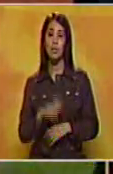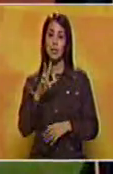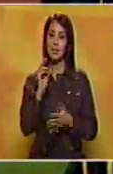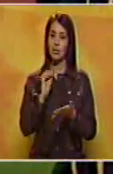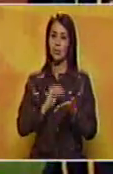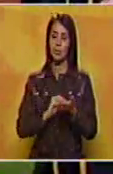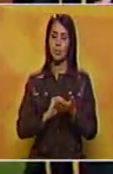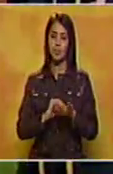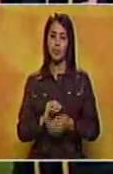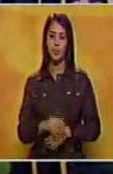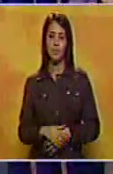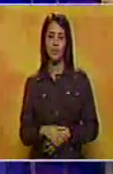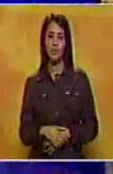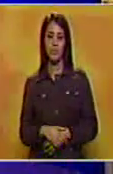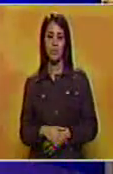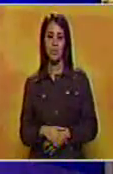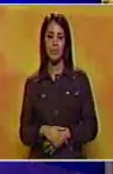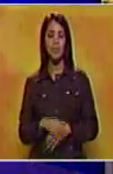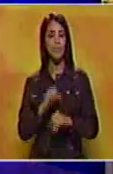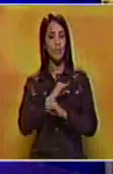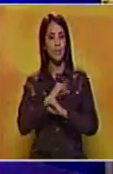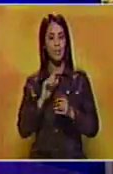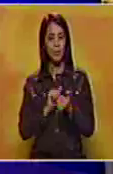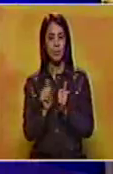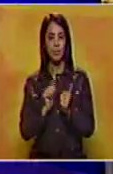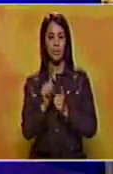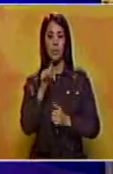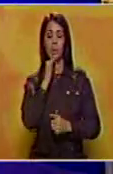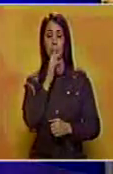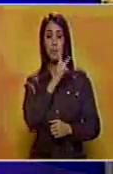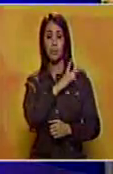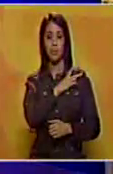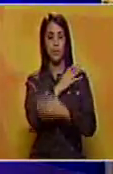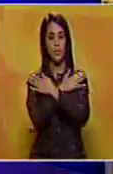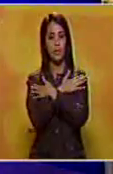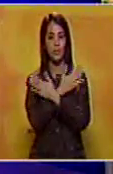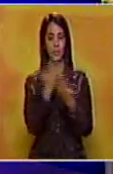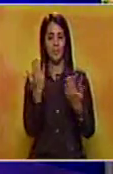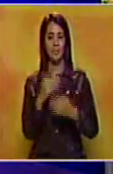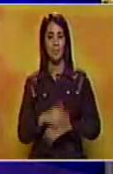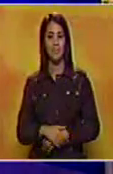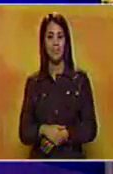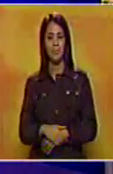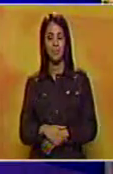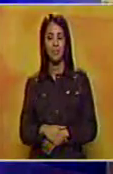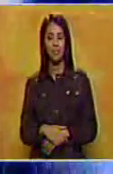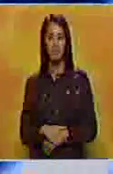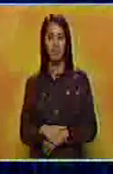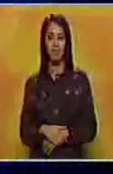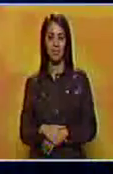turnos. Amigos, hasta aquí los deportes en su noticiero Venevisión. Un fuerte abrazo para todos.